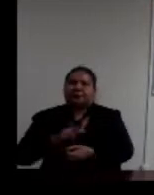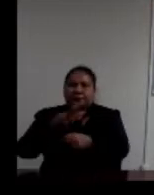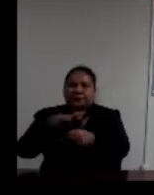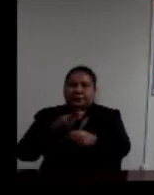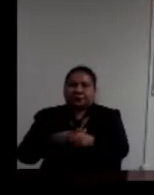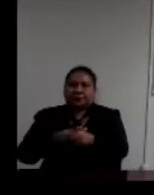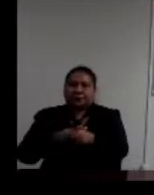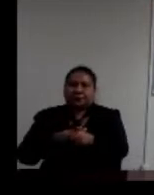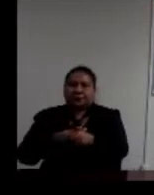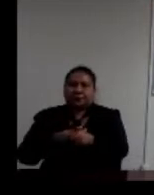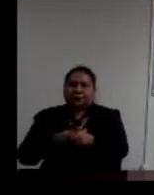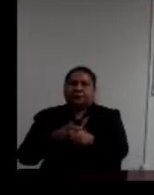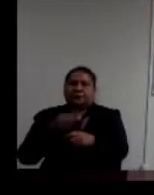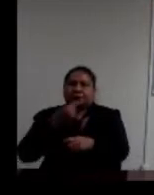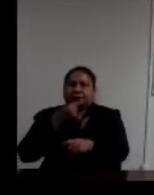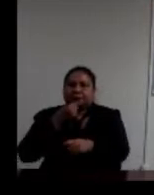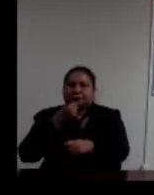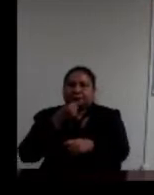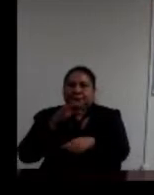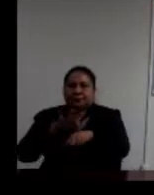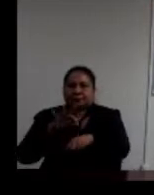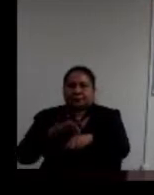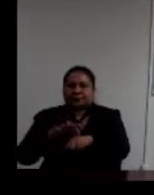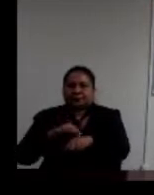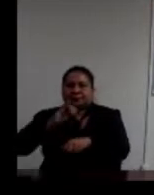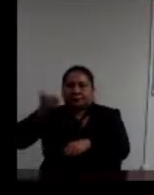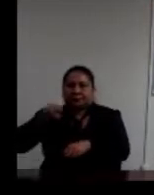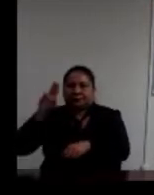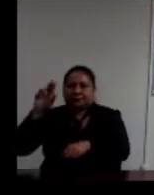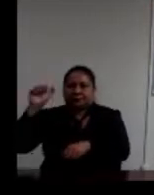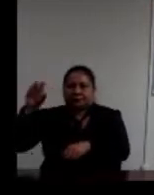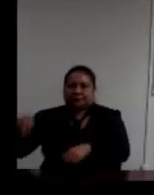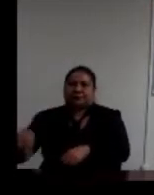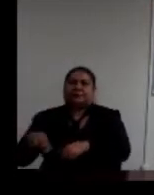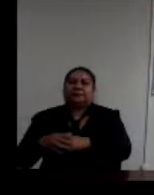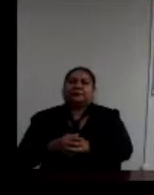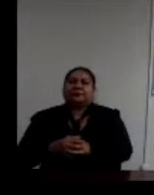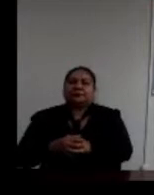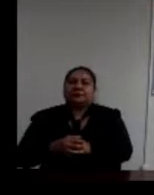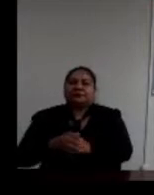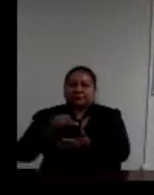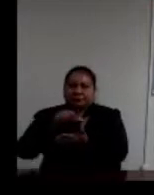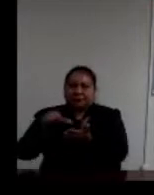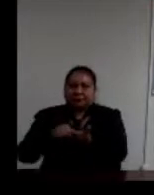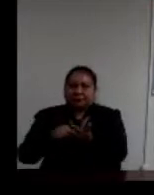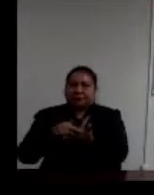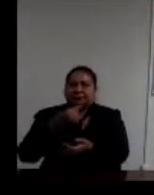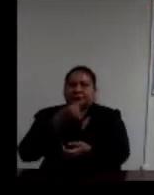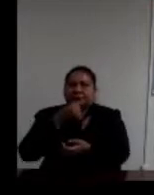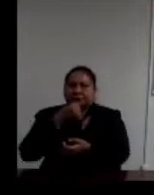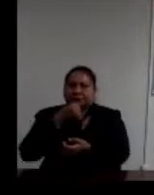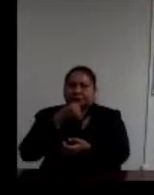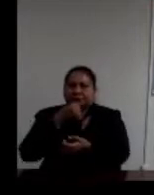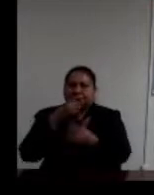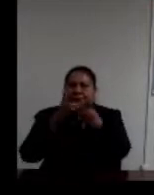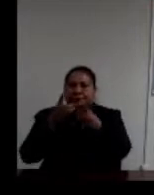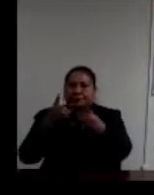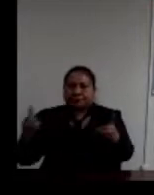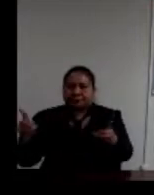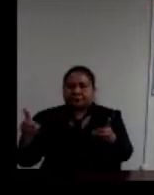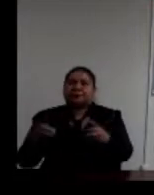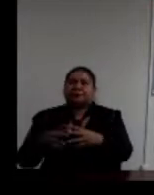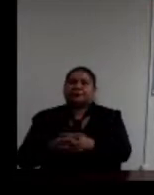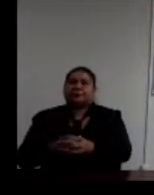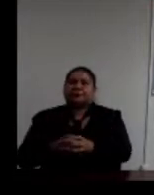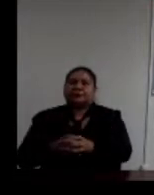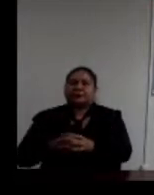Hospital Psiquiátrico Infantil Dr. Juan N. Navarro. Actualmente se desempeña como médico